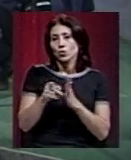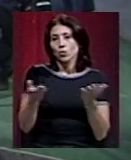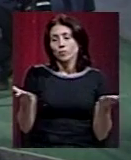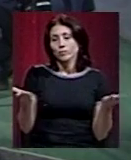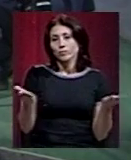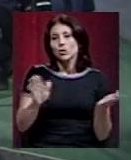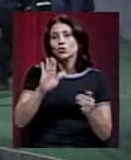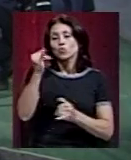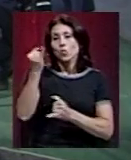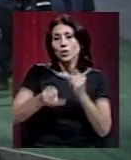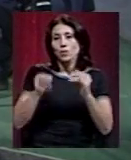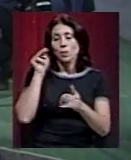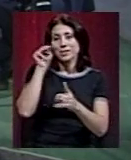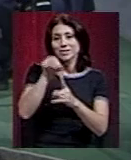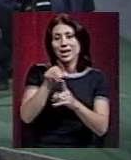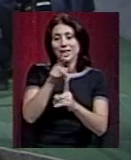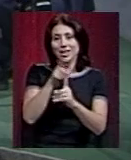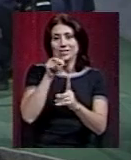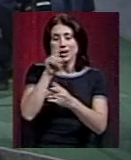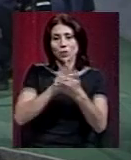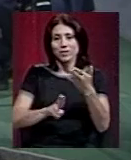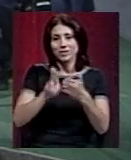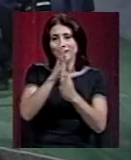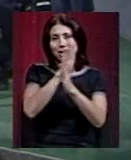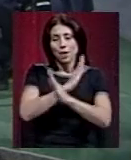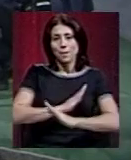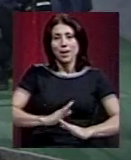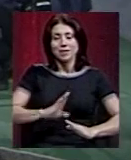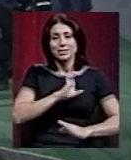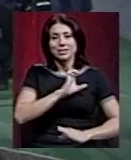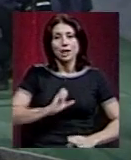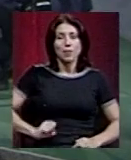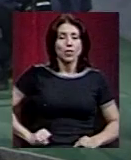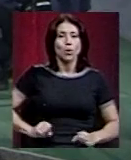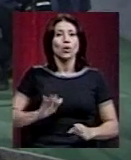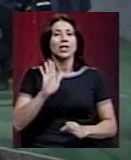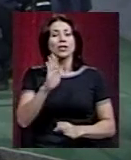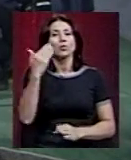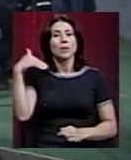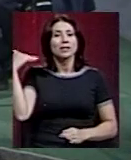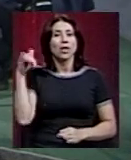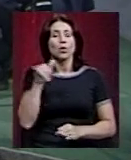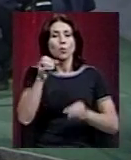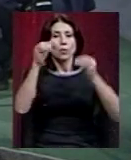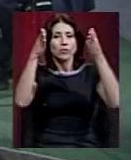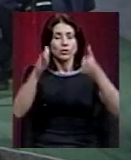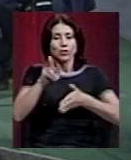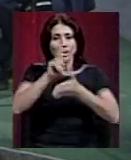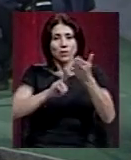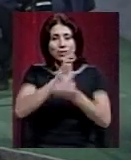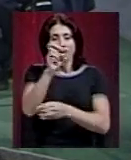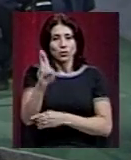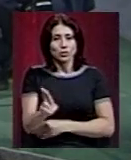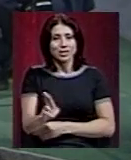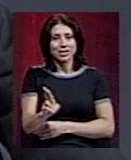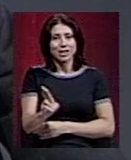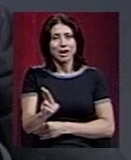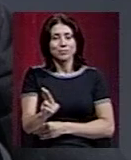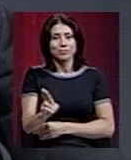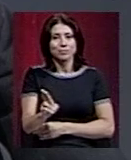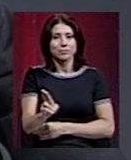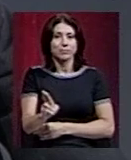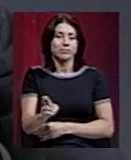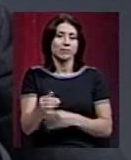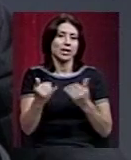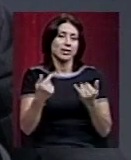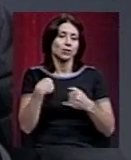su último mensaje desde la Universidad de La Paz, desde El Salvador y de su pasado como profesor de la Universidad de Costa Rica. Y le debo haber quitado un